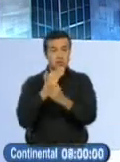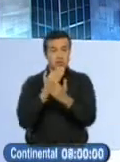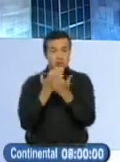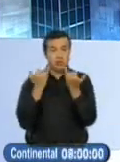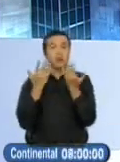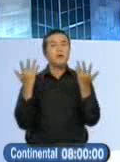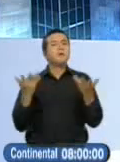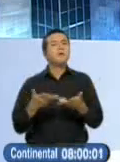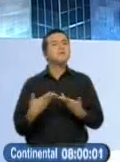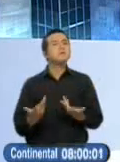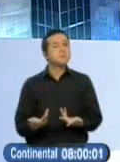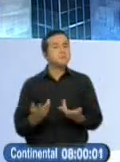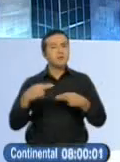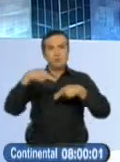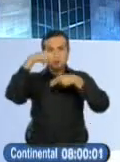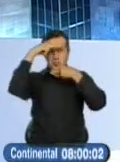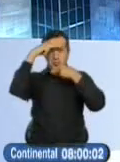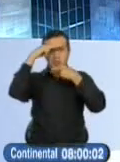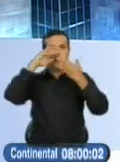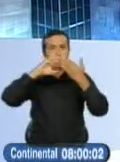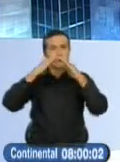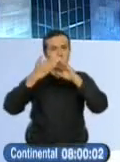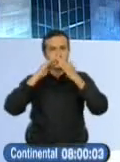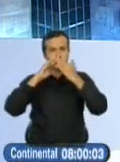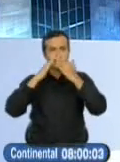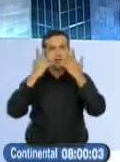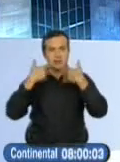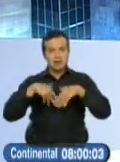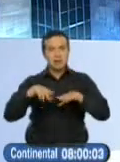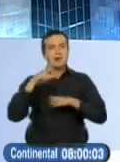de inmediato le contamos las noticias de la comunidad. Ya